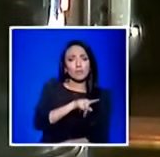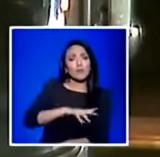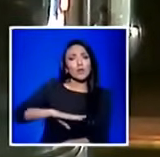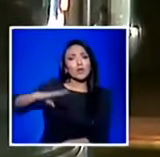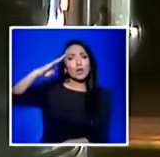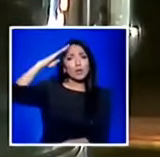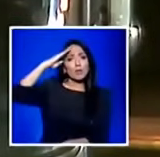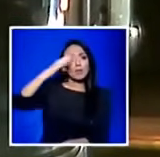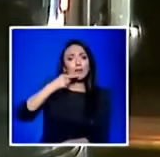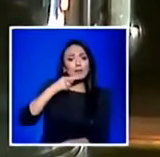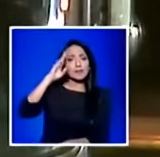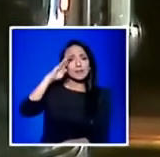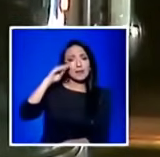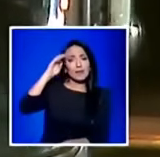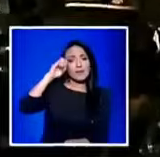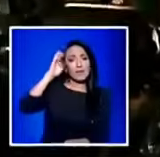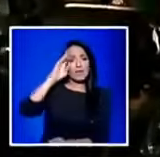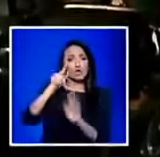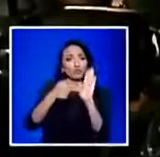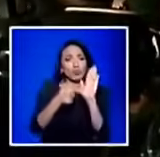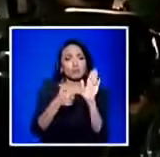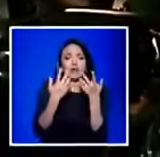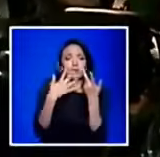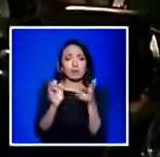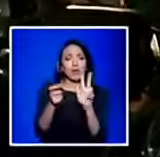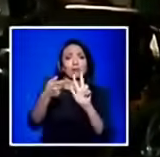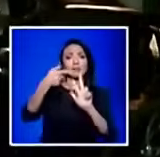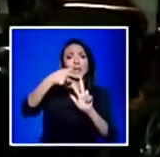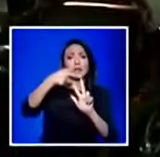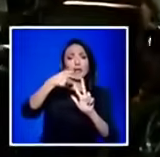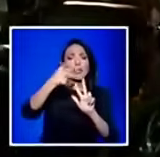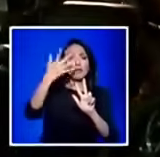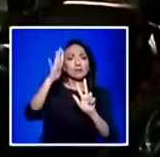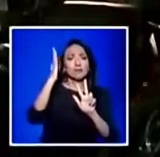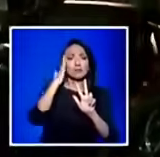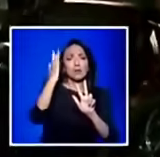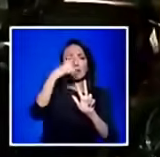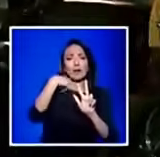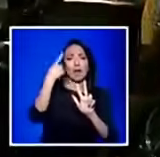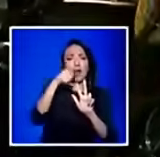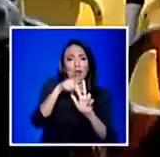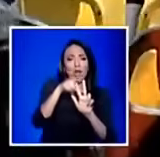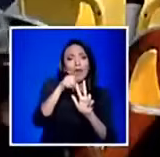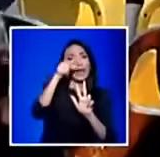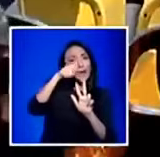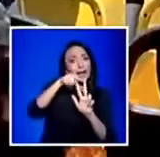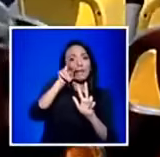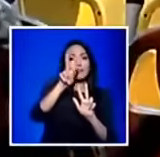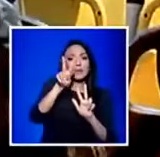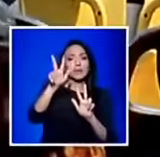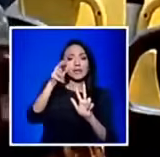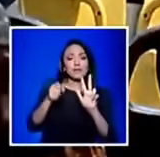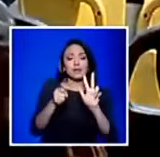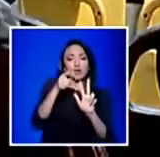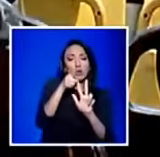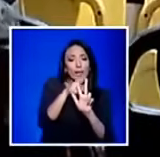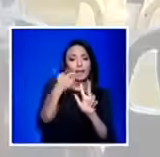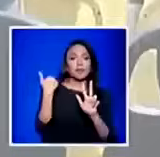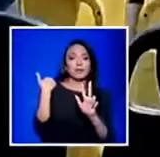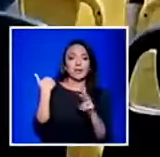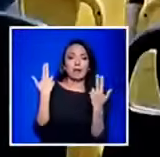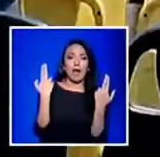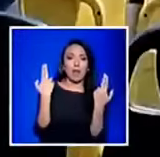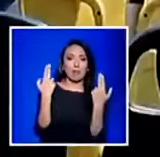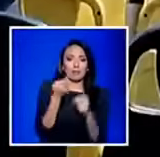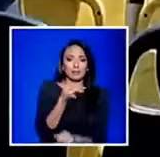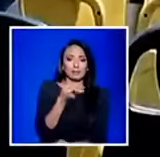que por medio de los videos de seguridad ha identificado al tercer implicado. Se trata de un hombre de 23 años que tiene las